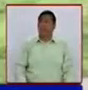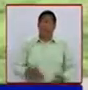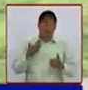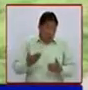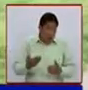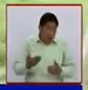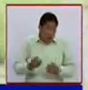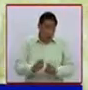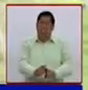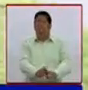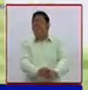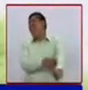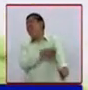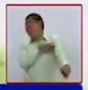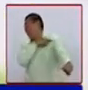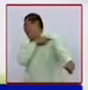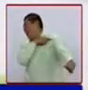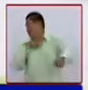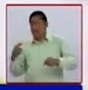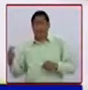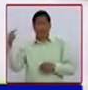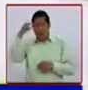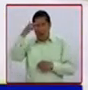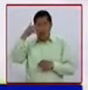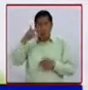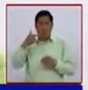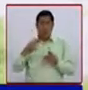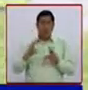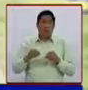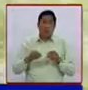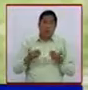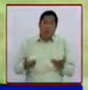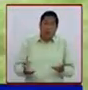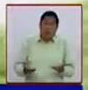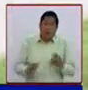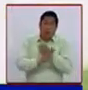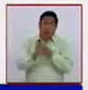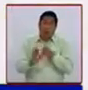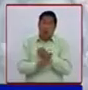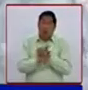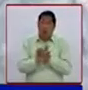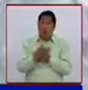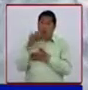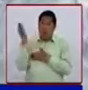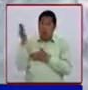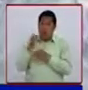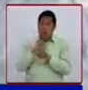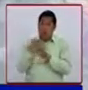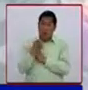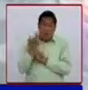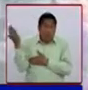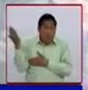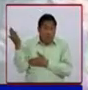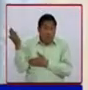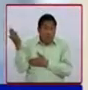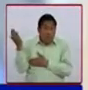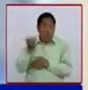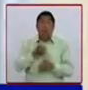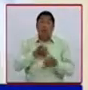Sin duda hay lugares alejados como este, donde la inseguridad inicia justamente con este tipo de situaciones.